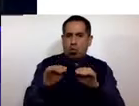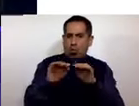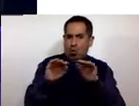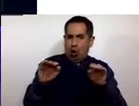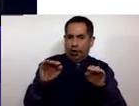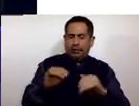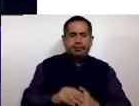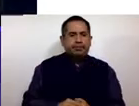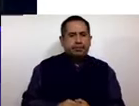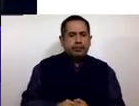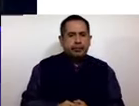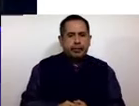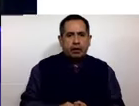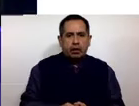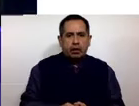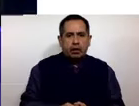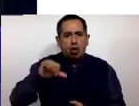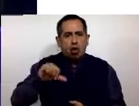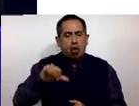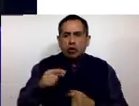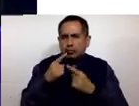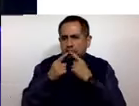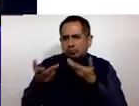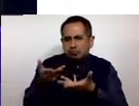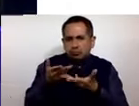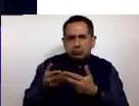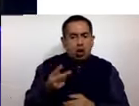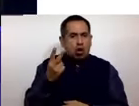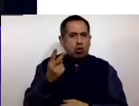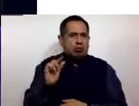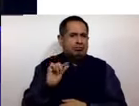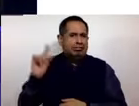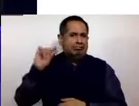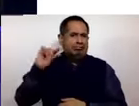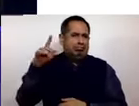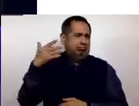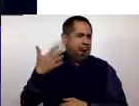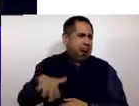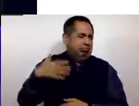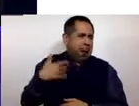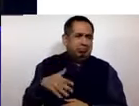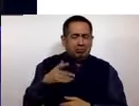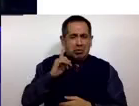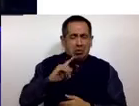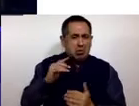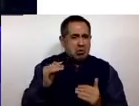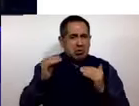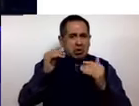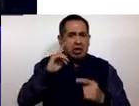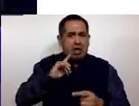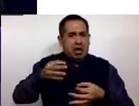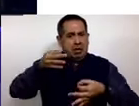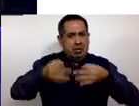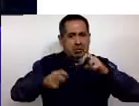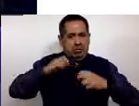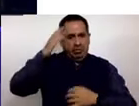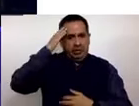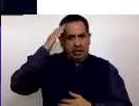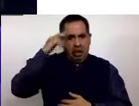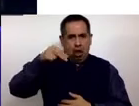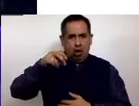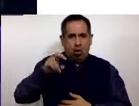El día de hoy, la discusión correrá a cargo de dos notables mujeres y profesionistas. La ministra Norma Lucía Piña